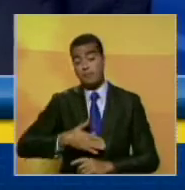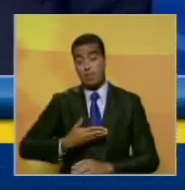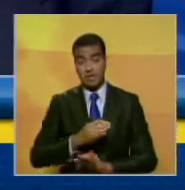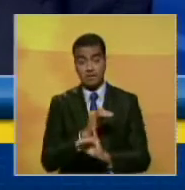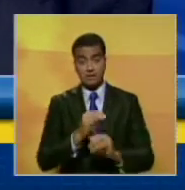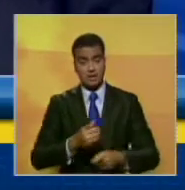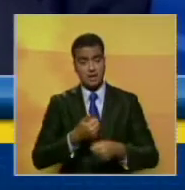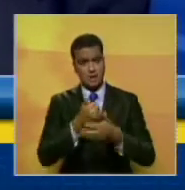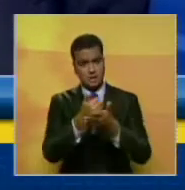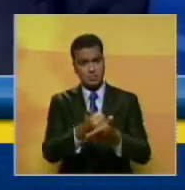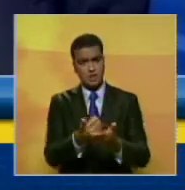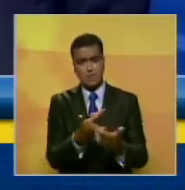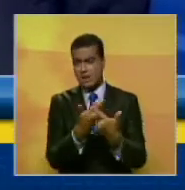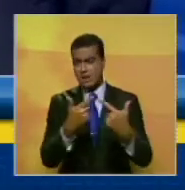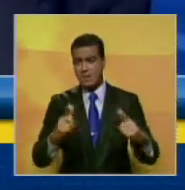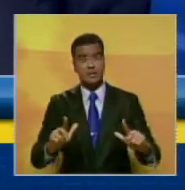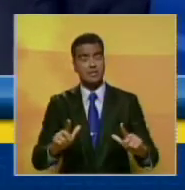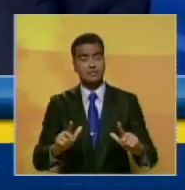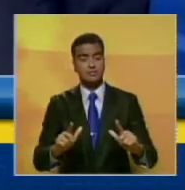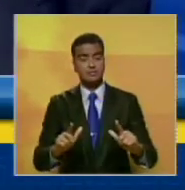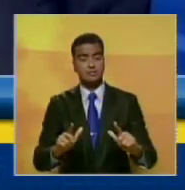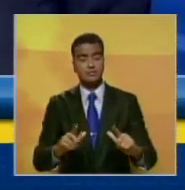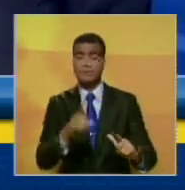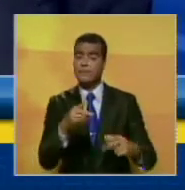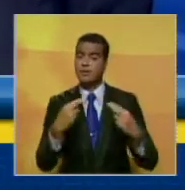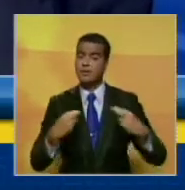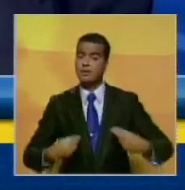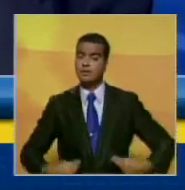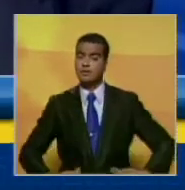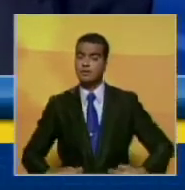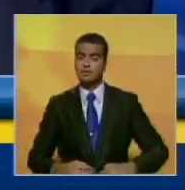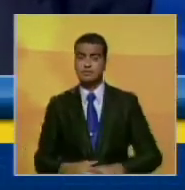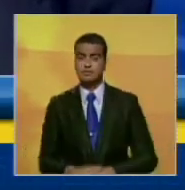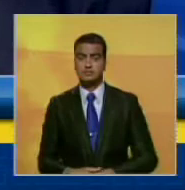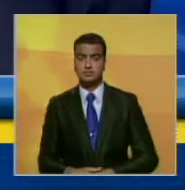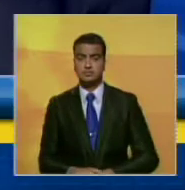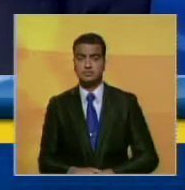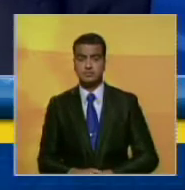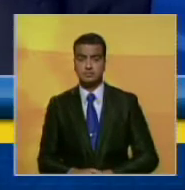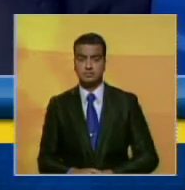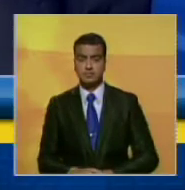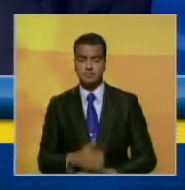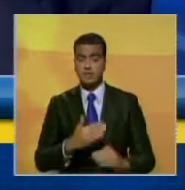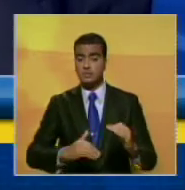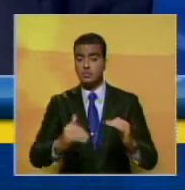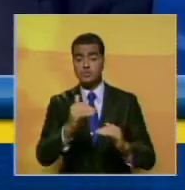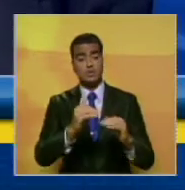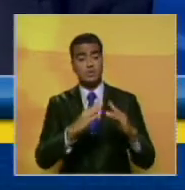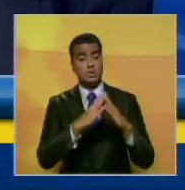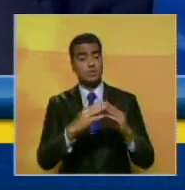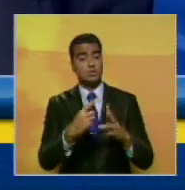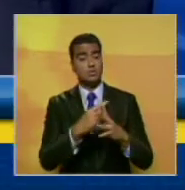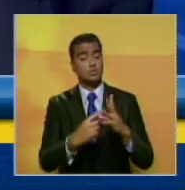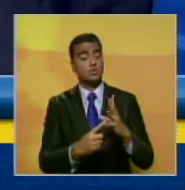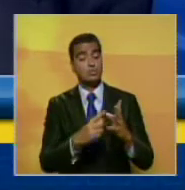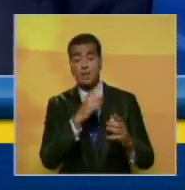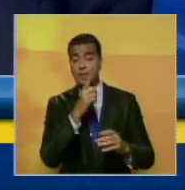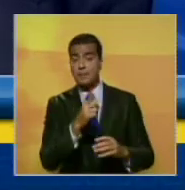medidas de gracia, medidas humanitarias, medidas de sobreseimiento de